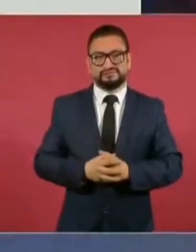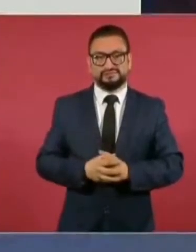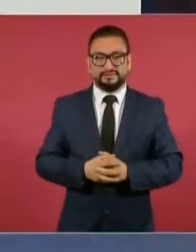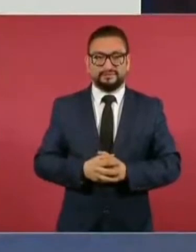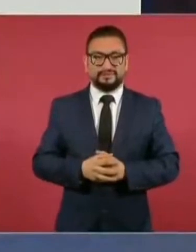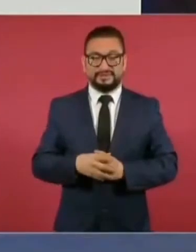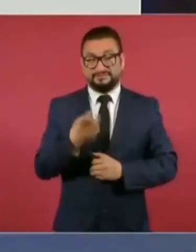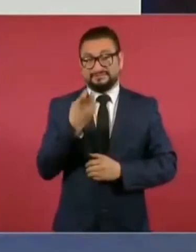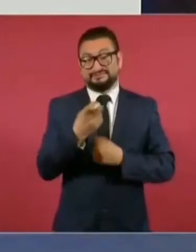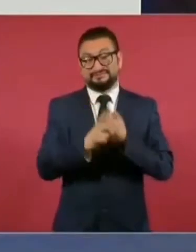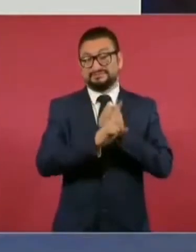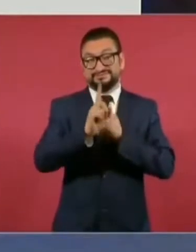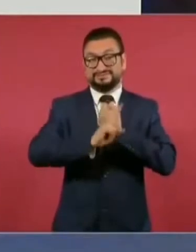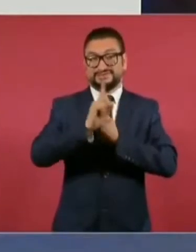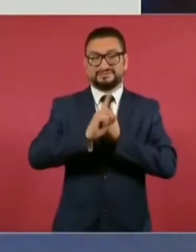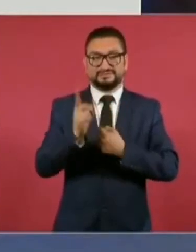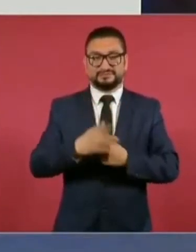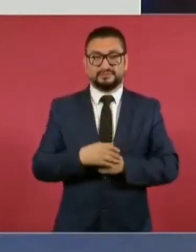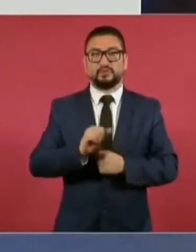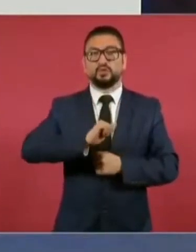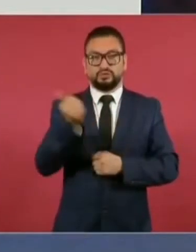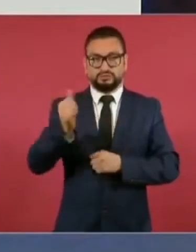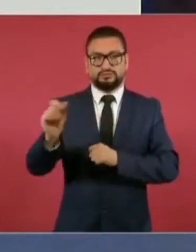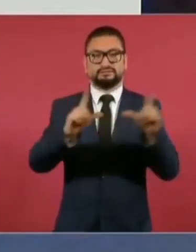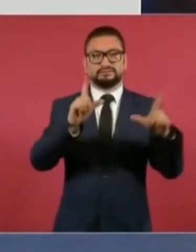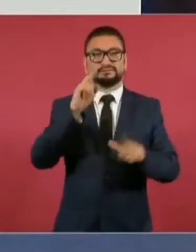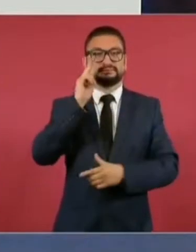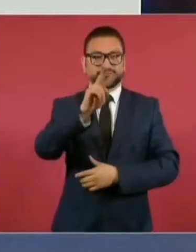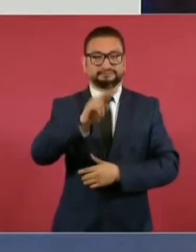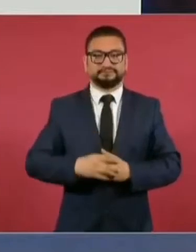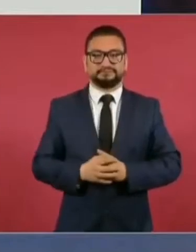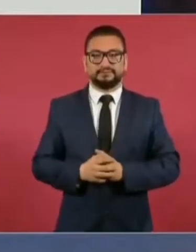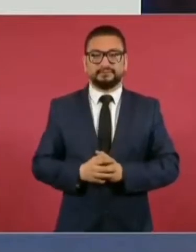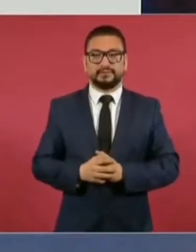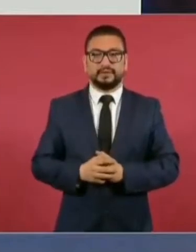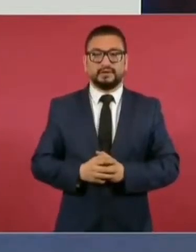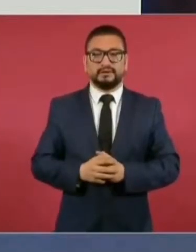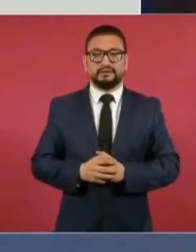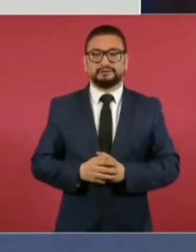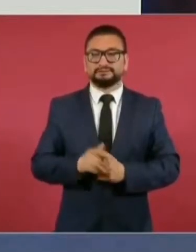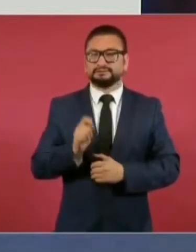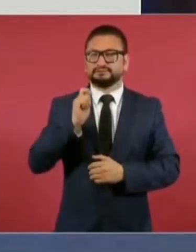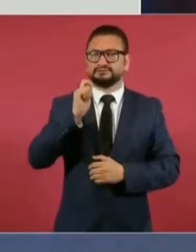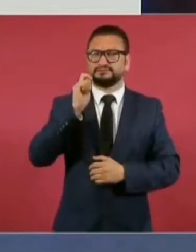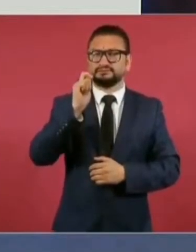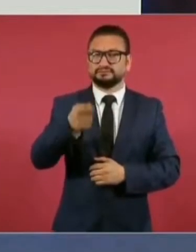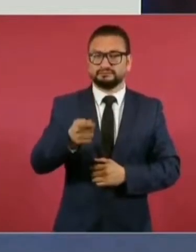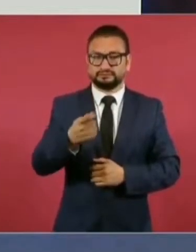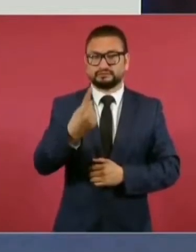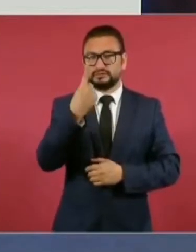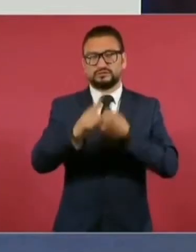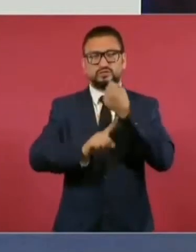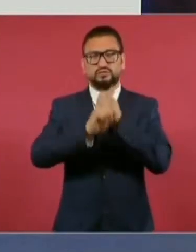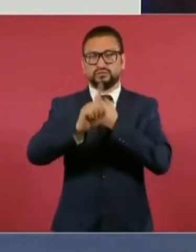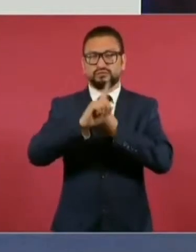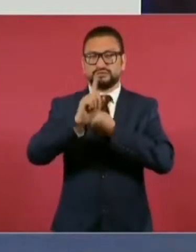esta problemática. Adelante. Por el otro lado tenemos un problema